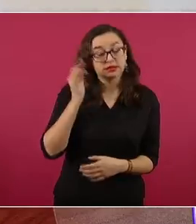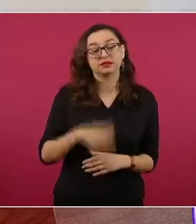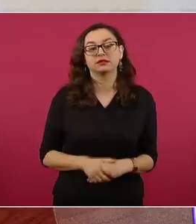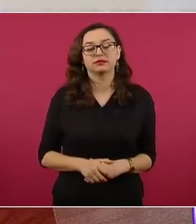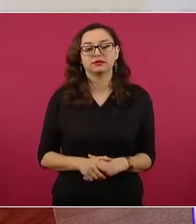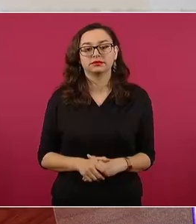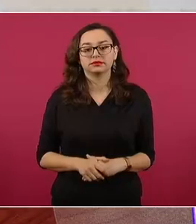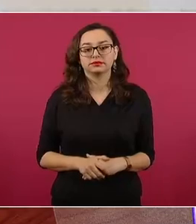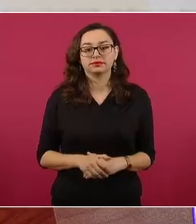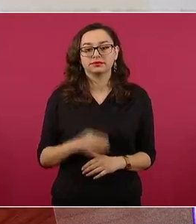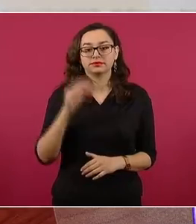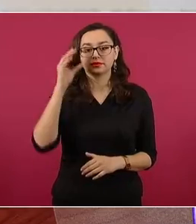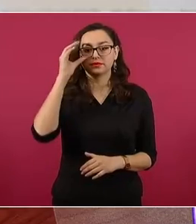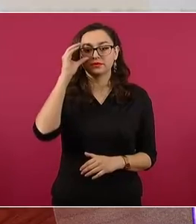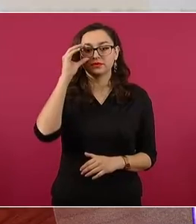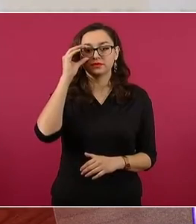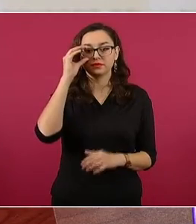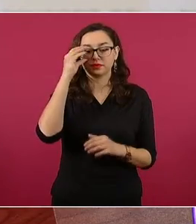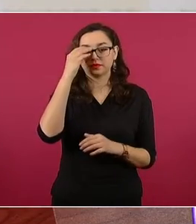El principal